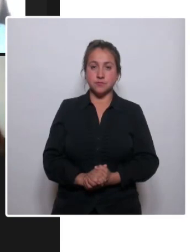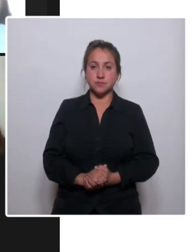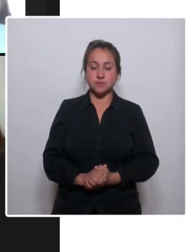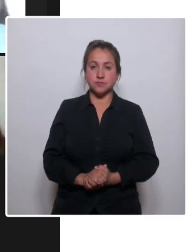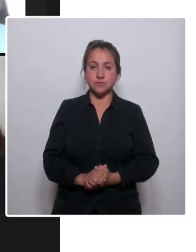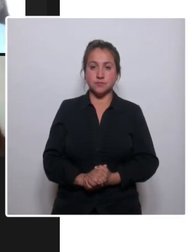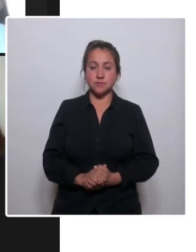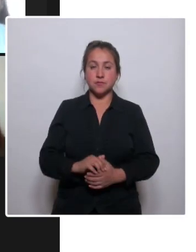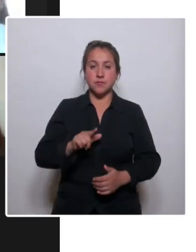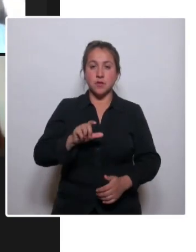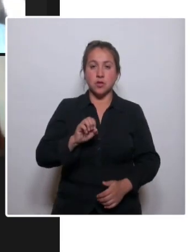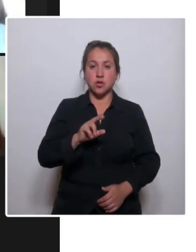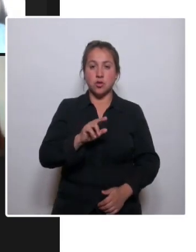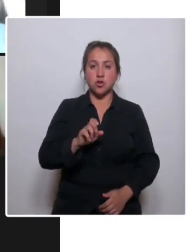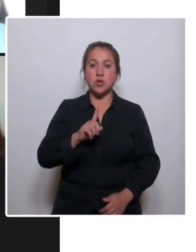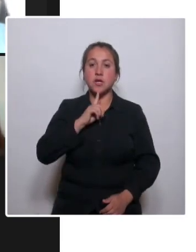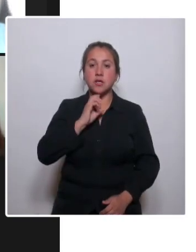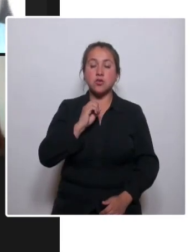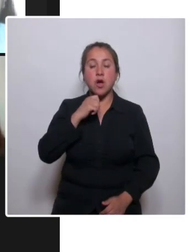Señora Loreto Vidal.